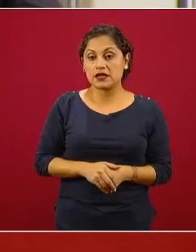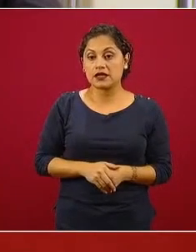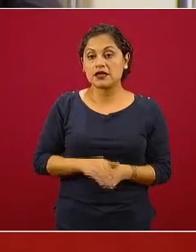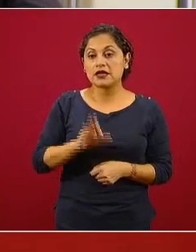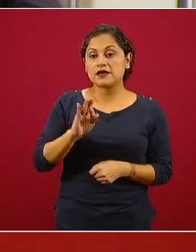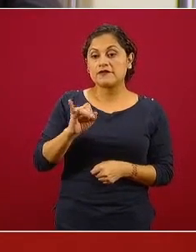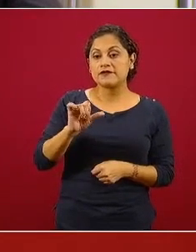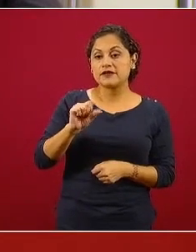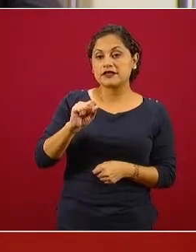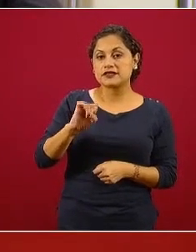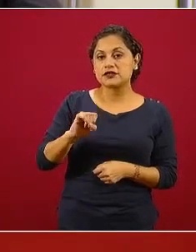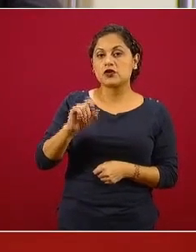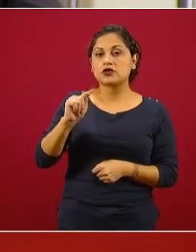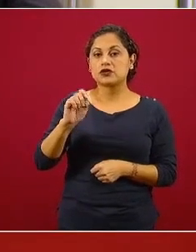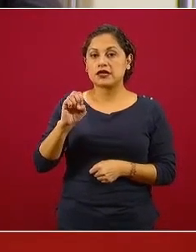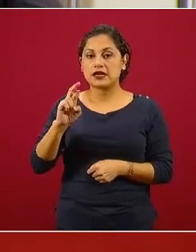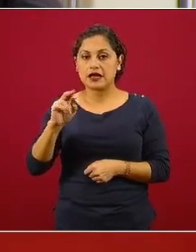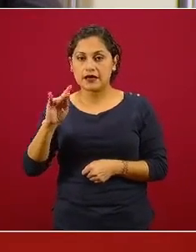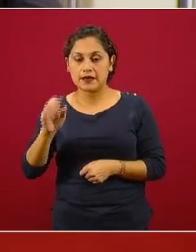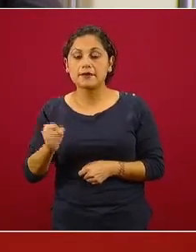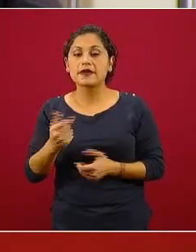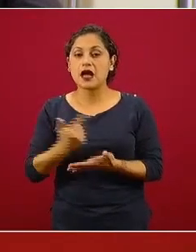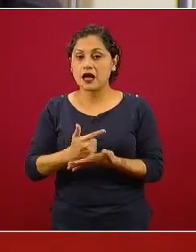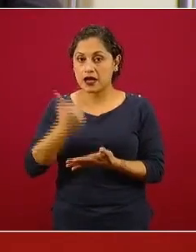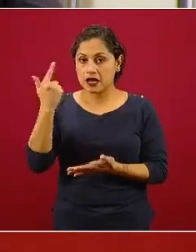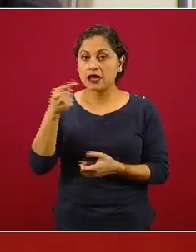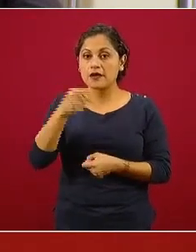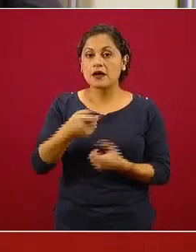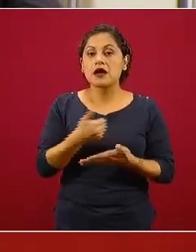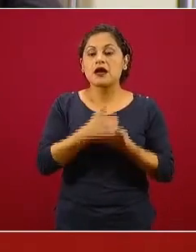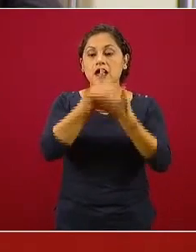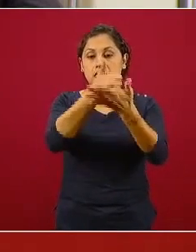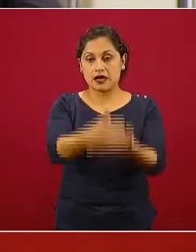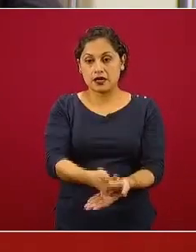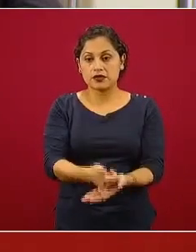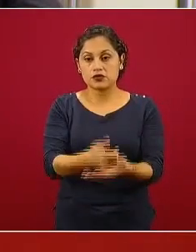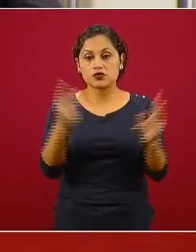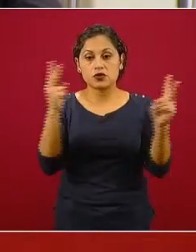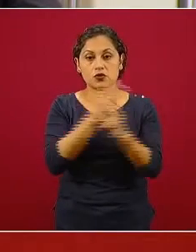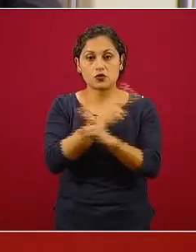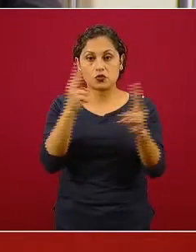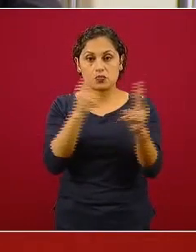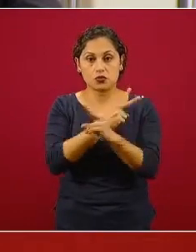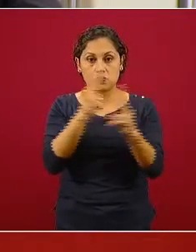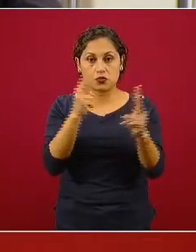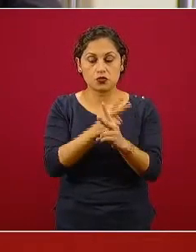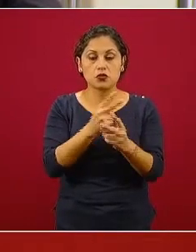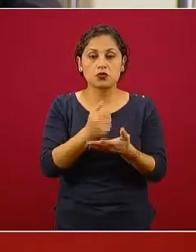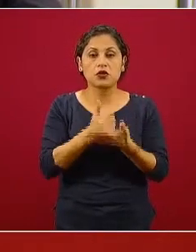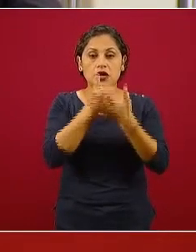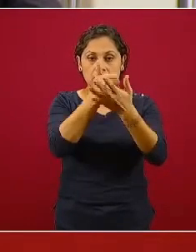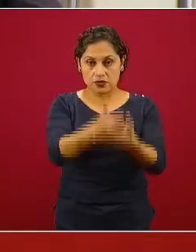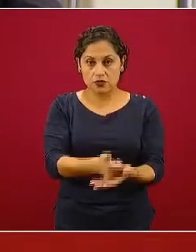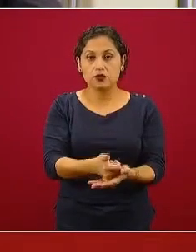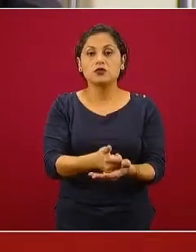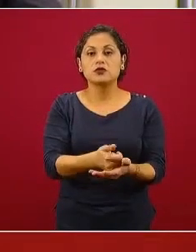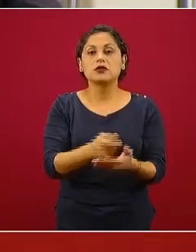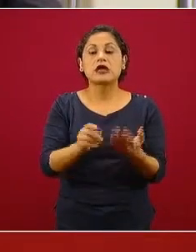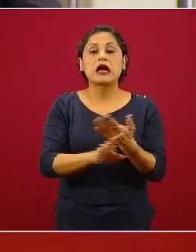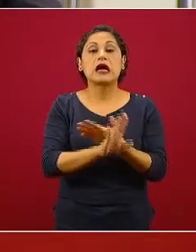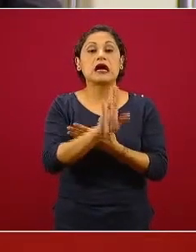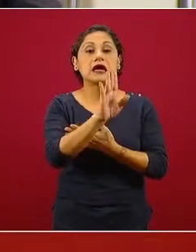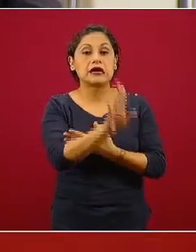intensiva, entre sus funciones, se encarga de que la actividad respiratoria del paciente sea lo más estable posible. Busca prevenir complicaciones por